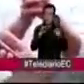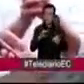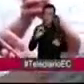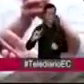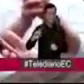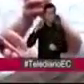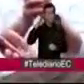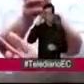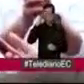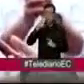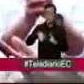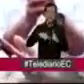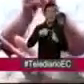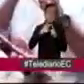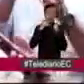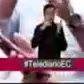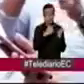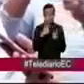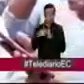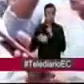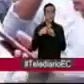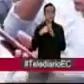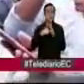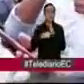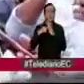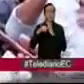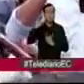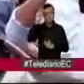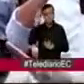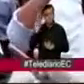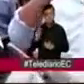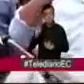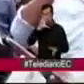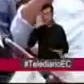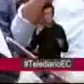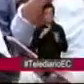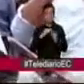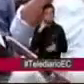con Policía Nacional, con Fuerzas Armadas, sino también con el Ministerio de Salud Pública, realizando las pruebas